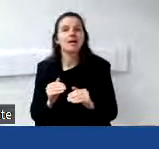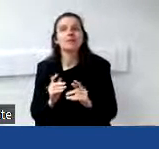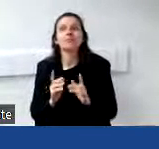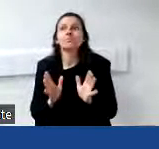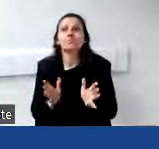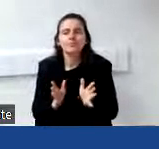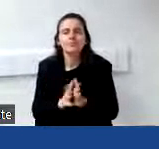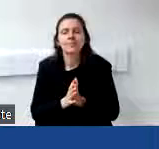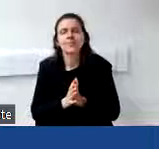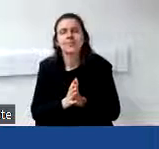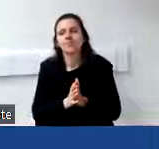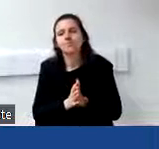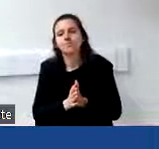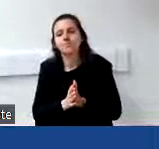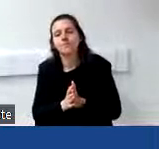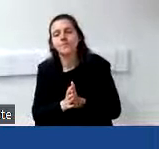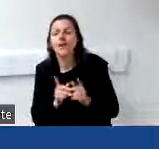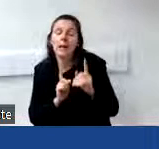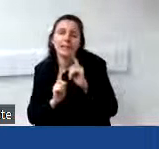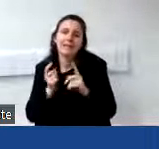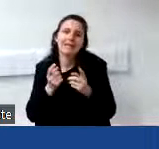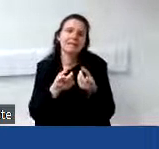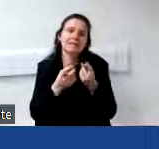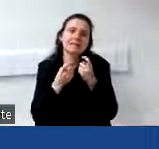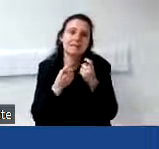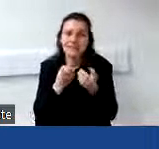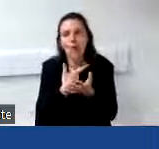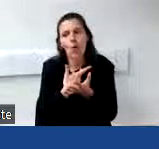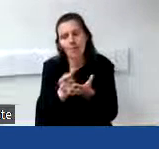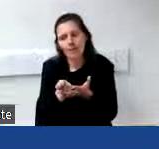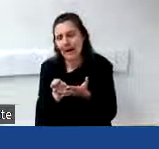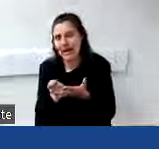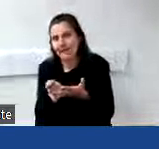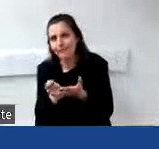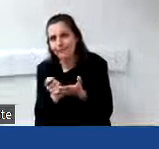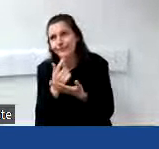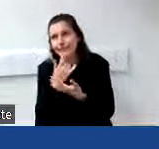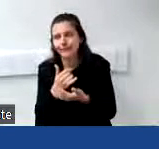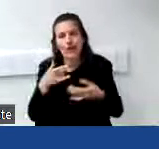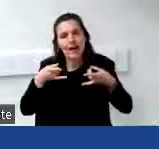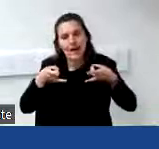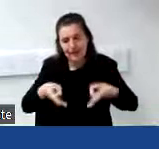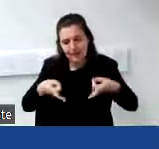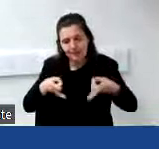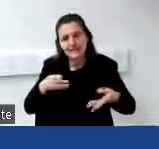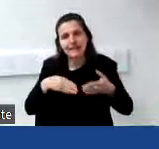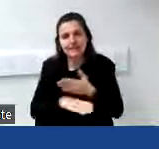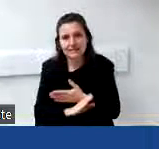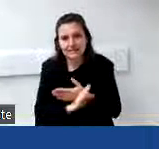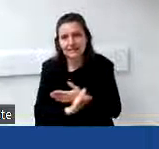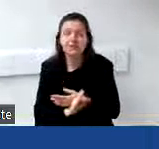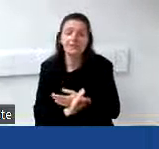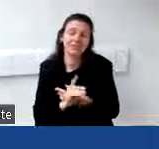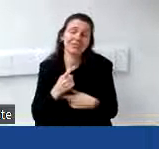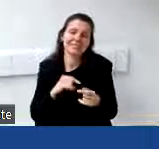más, se necesita comprar una camilla quizás accesible, entonces eso sí va a requerir